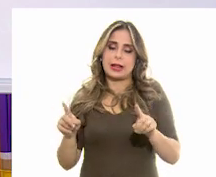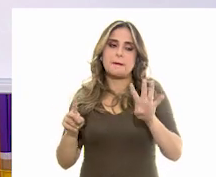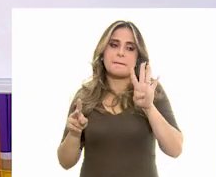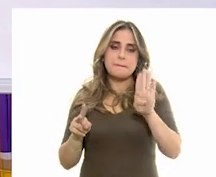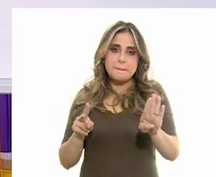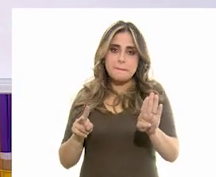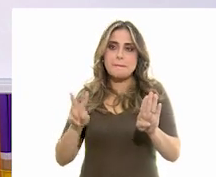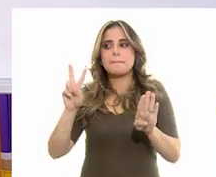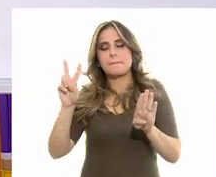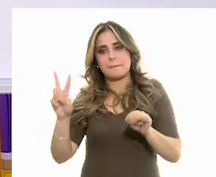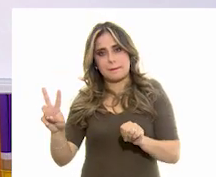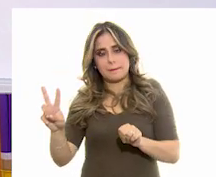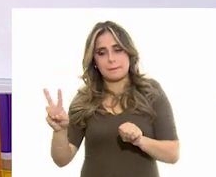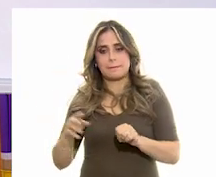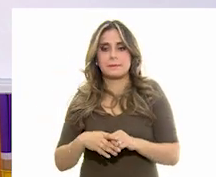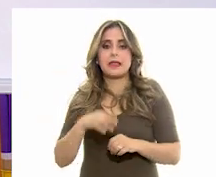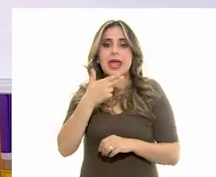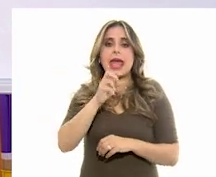¿Sale?